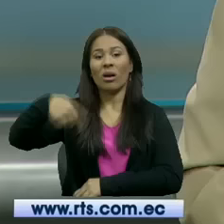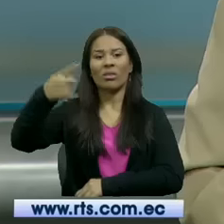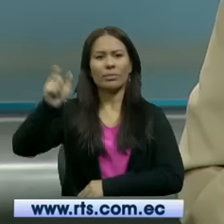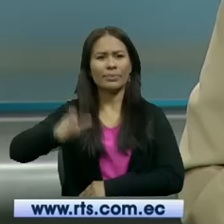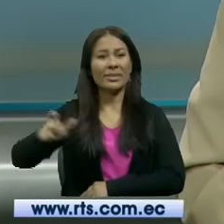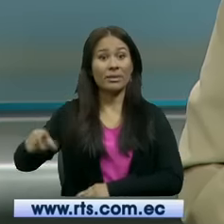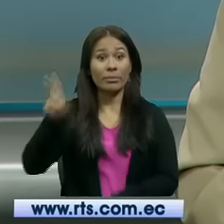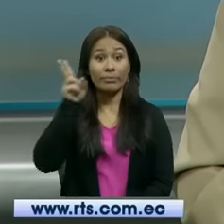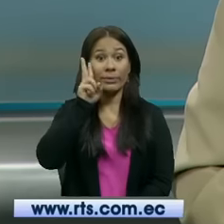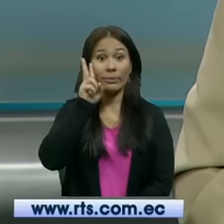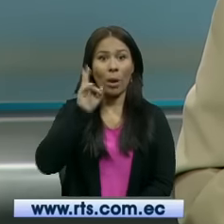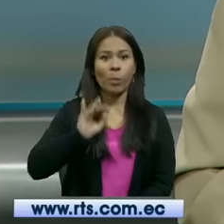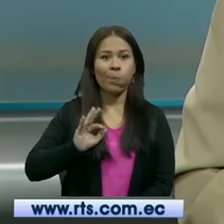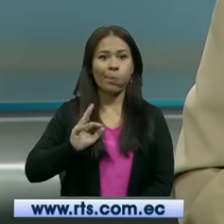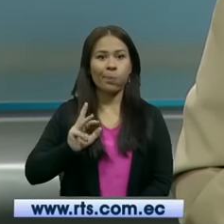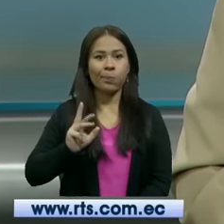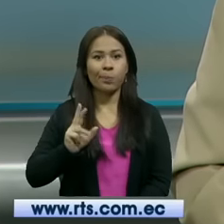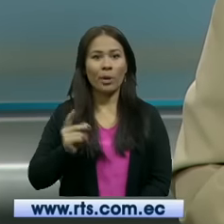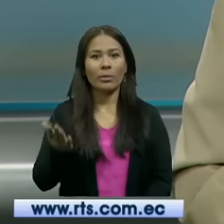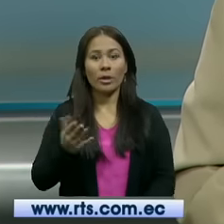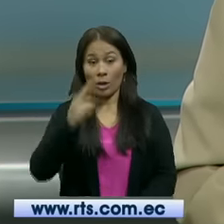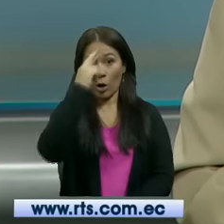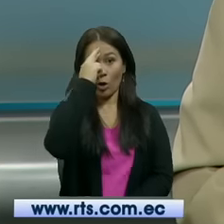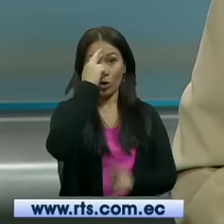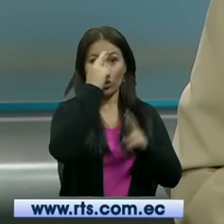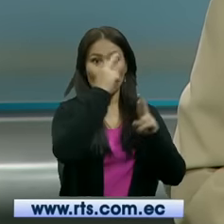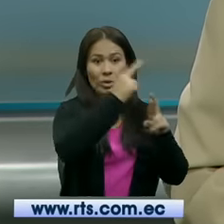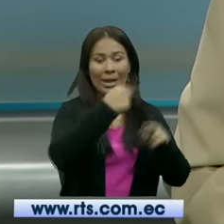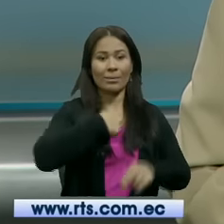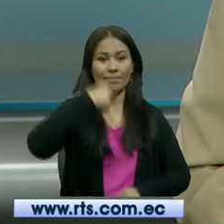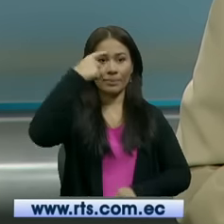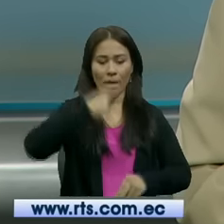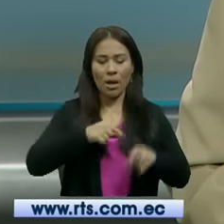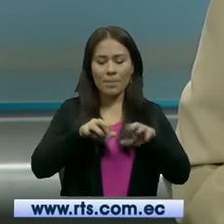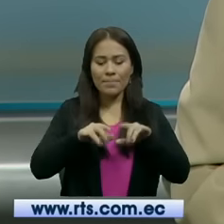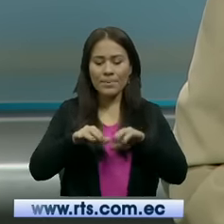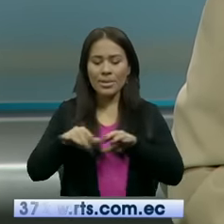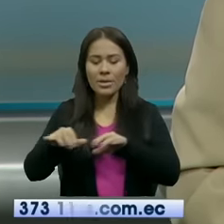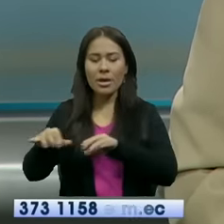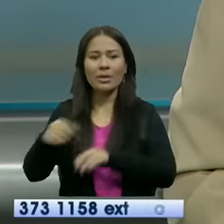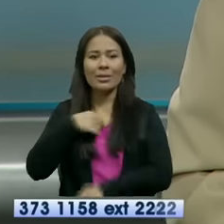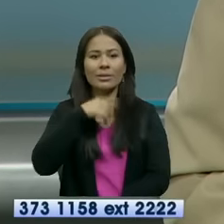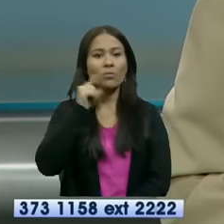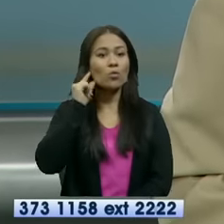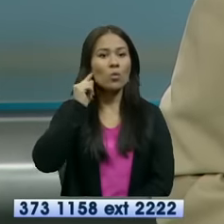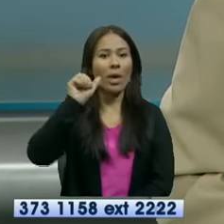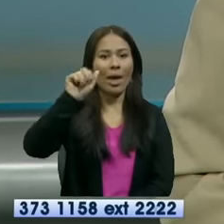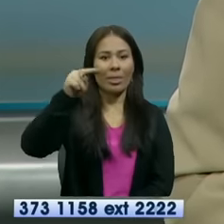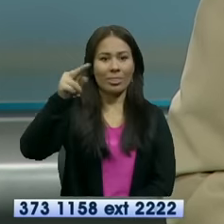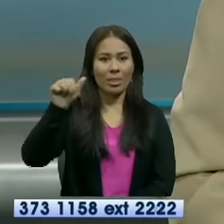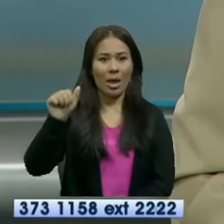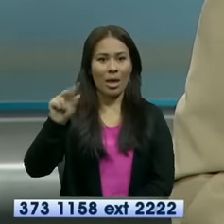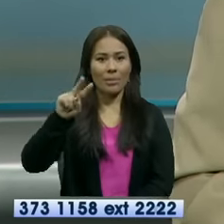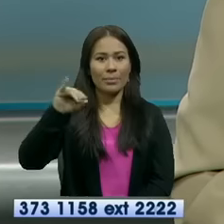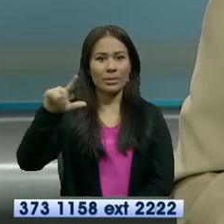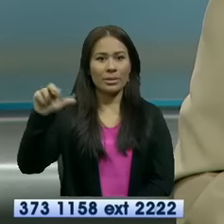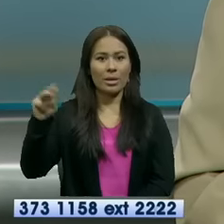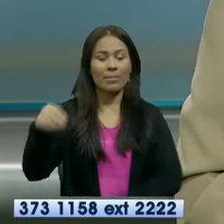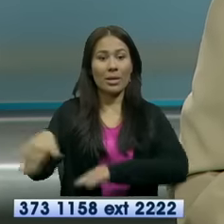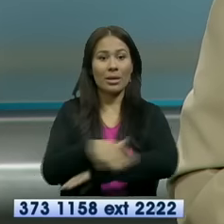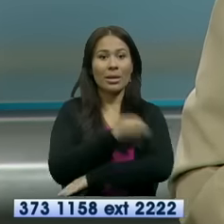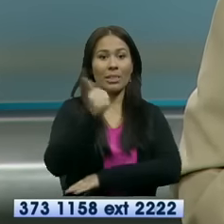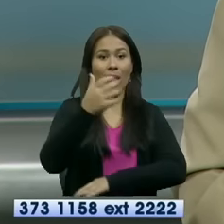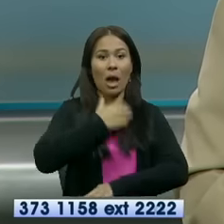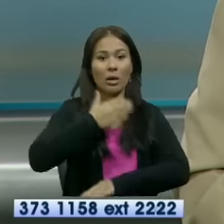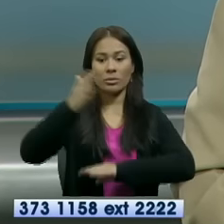parte del monumento en honor a la pianista Ana Villamil y Casa. Ese monumento está ubicado en las calles 10 de Agosto